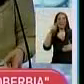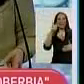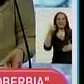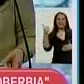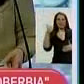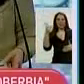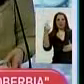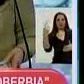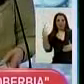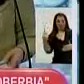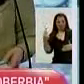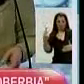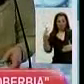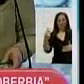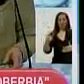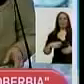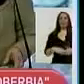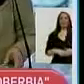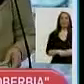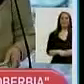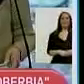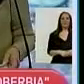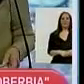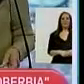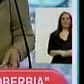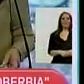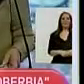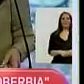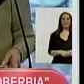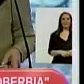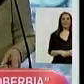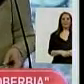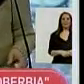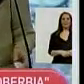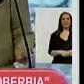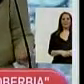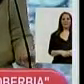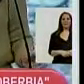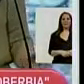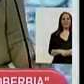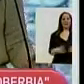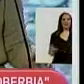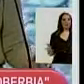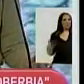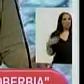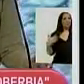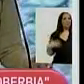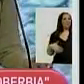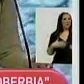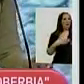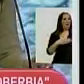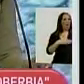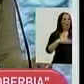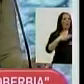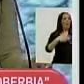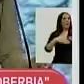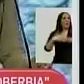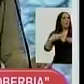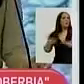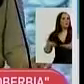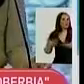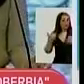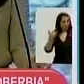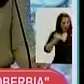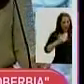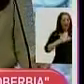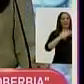vulnerable. Por eso de repente toda... es más, yo hice una campaña con ella